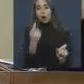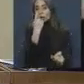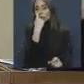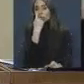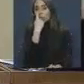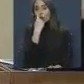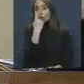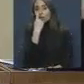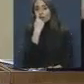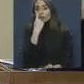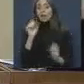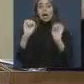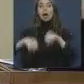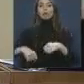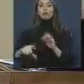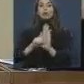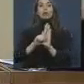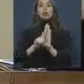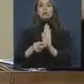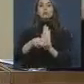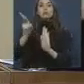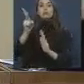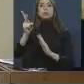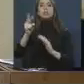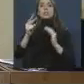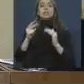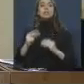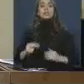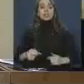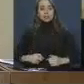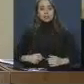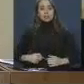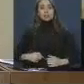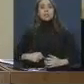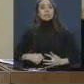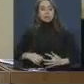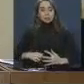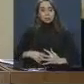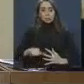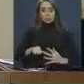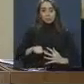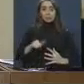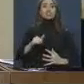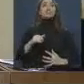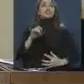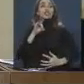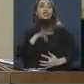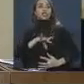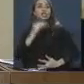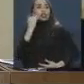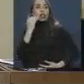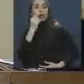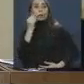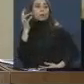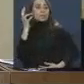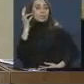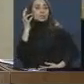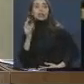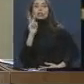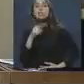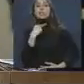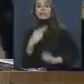a aprobar una ley que faculta el asesinato de niños inocentes, niños chilenos, que no tienen una voz que los